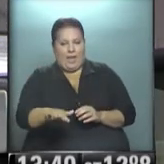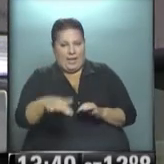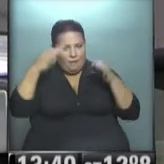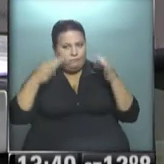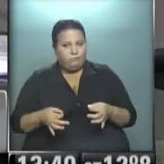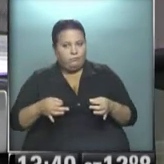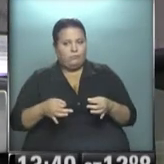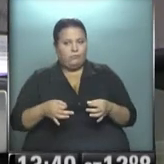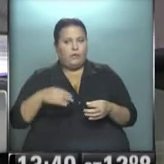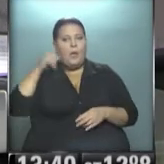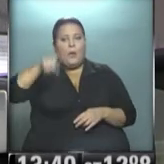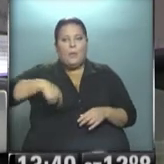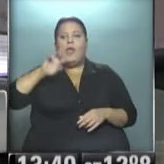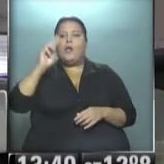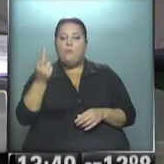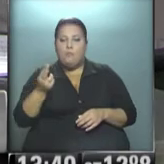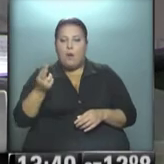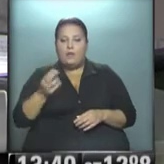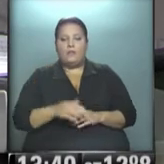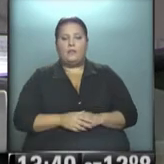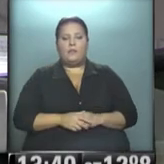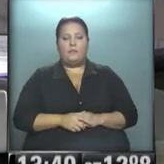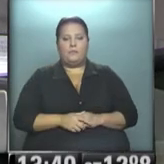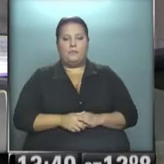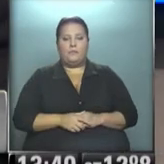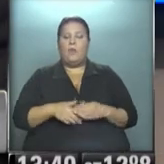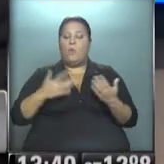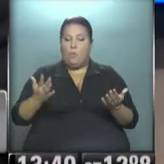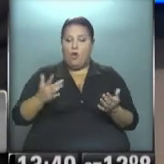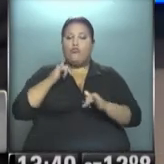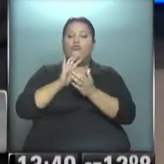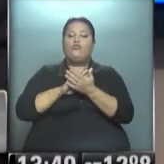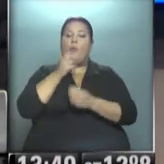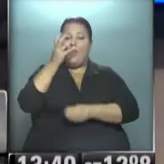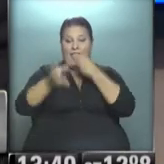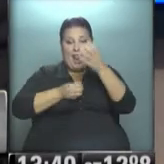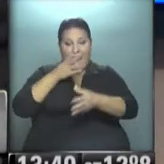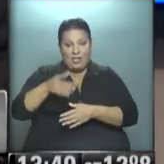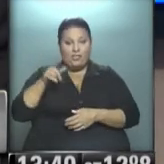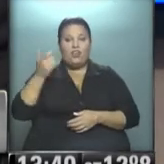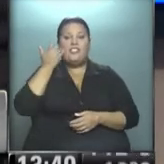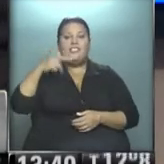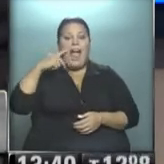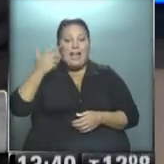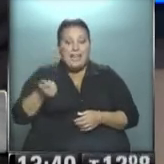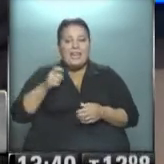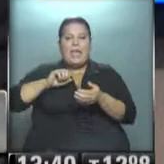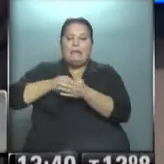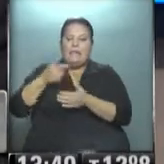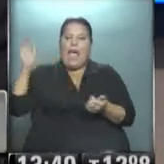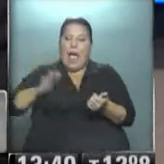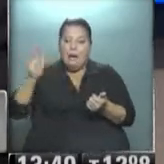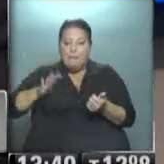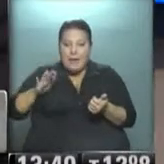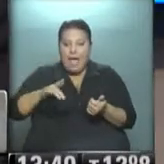definitiva qué fue lo que le provocó después la muerte están en ita no hay una ampliación de la declaración sanín a con la presión y con las amenazas que